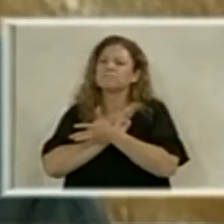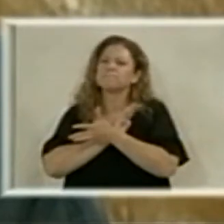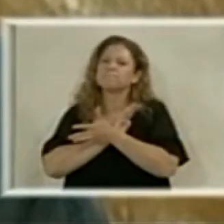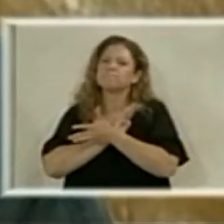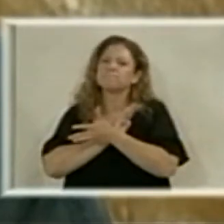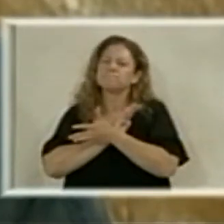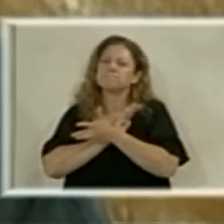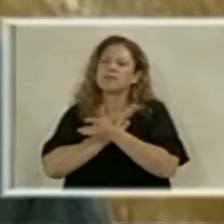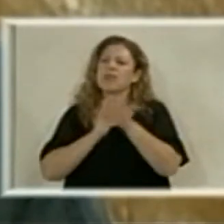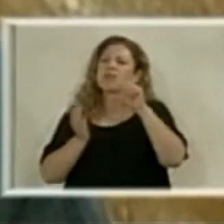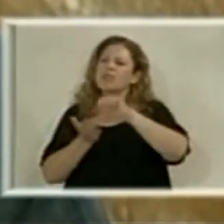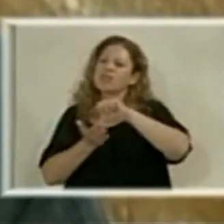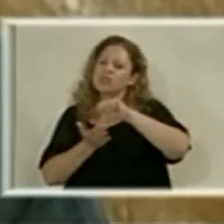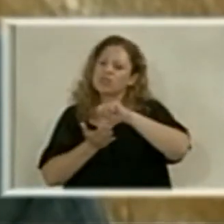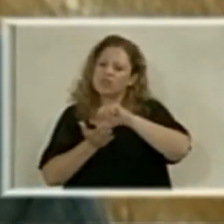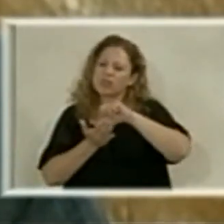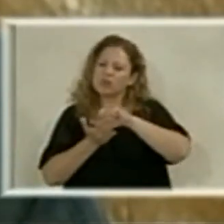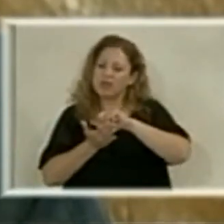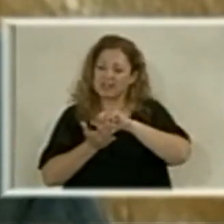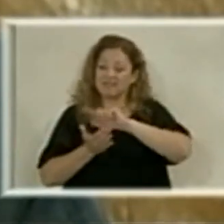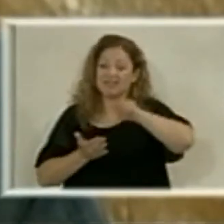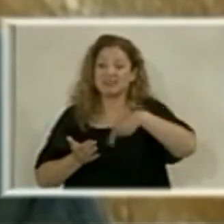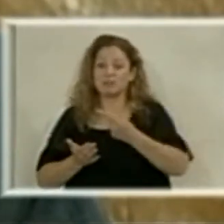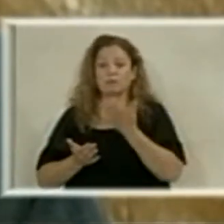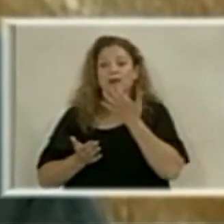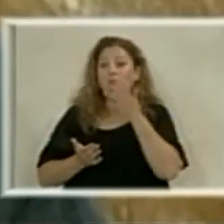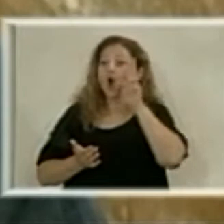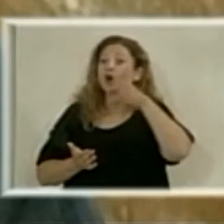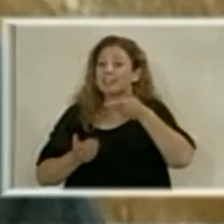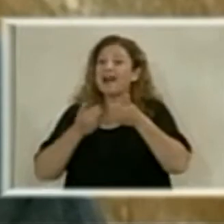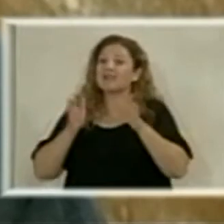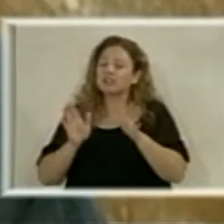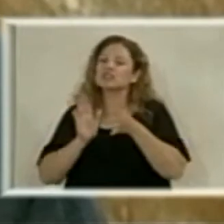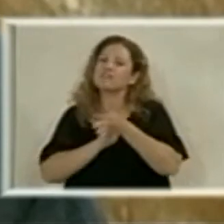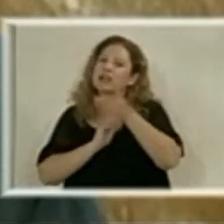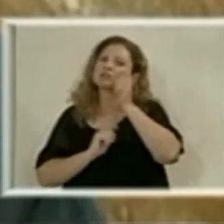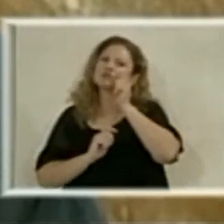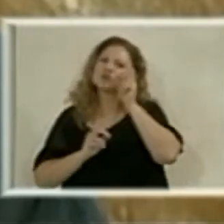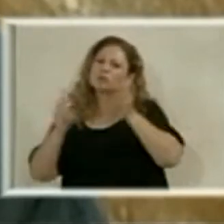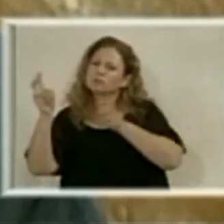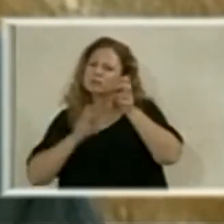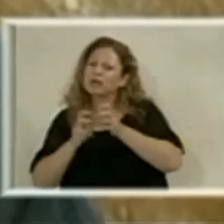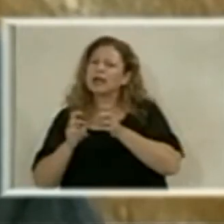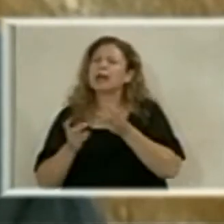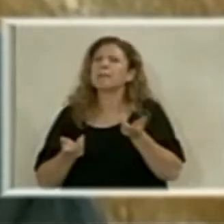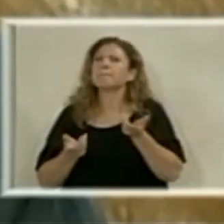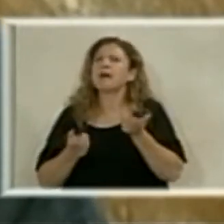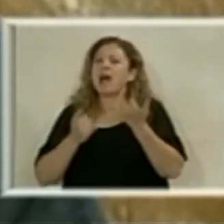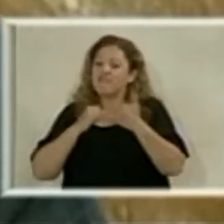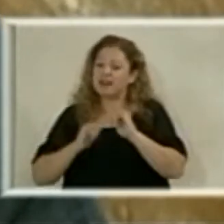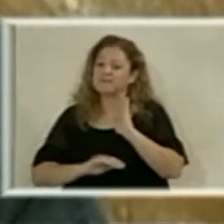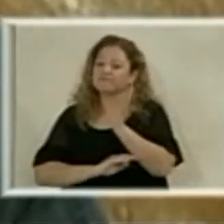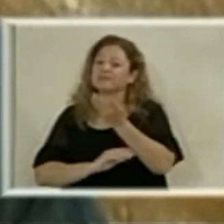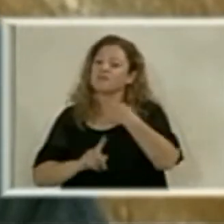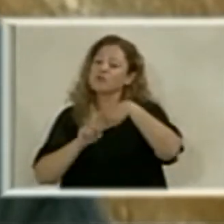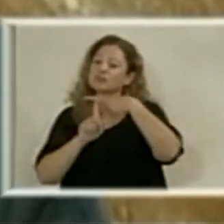la ciudad, que revierte, como todos sabemos, si hay hoteles abiertos, pueden venir los turistas y eso revierte en sectores